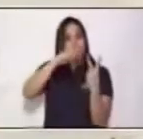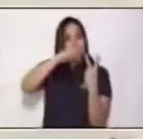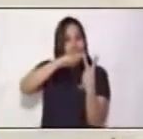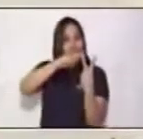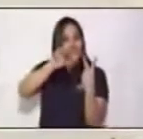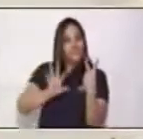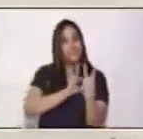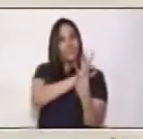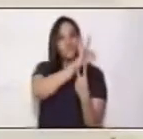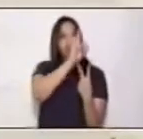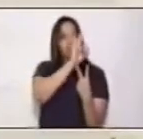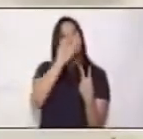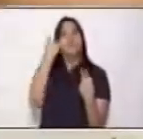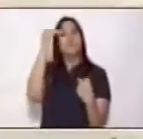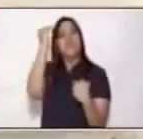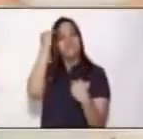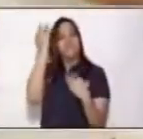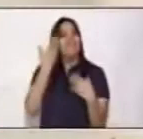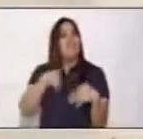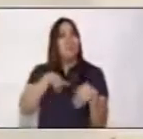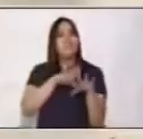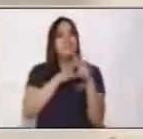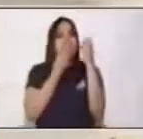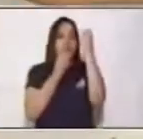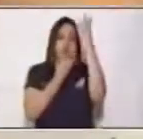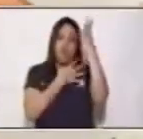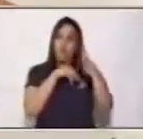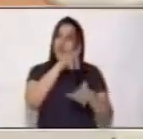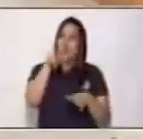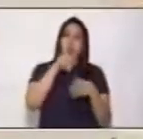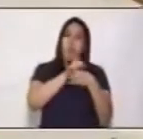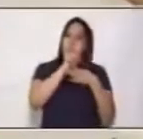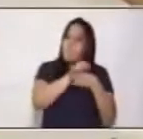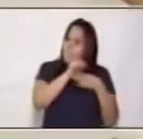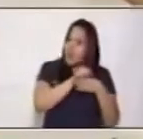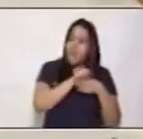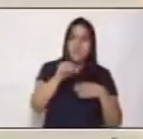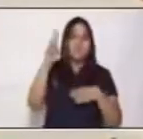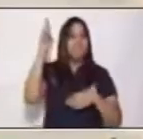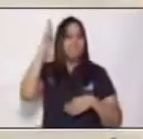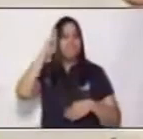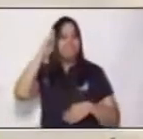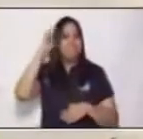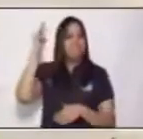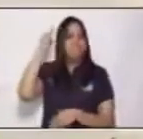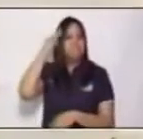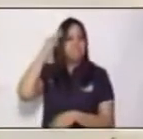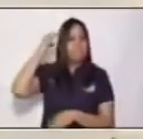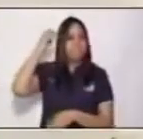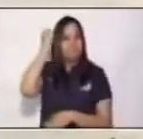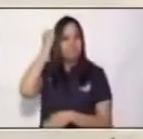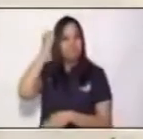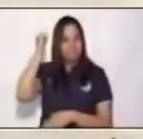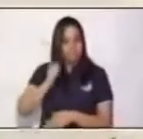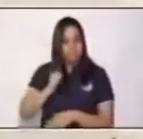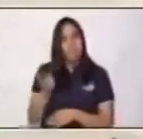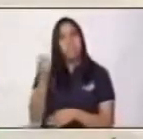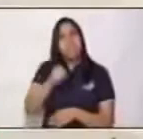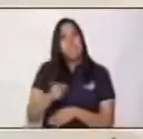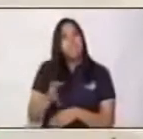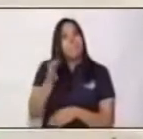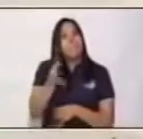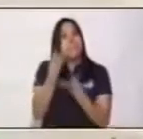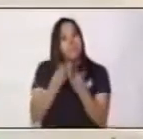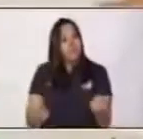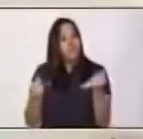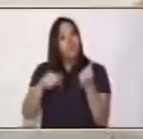para tener más información, practica, léelas y recuérdelas para poder solucionar otros problemas que